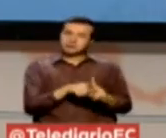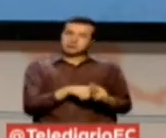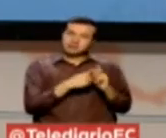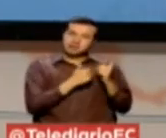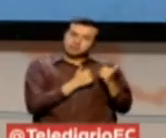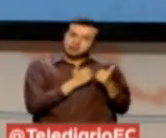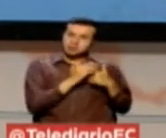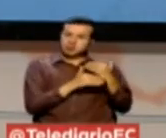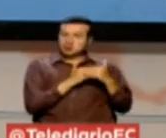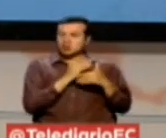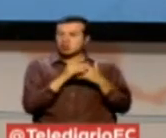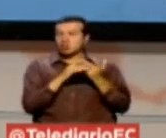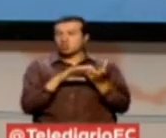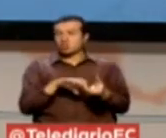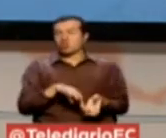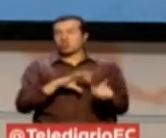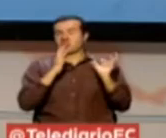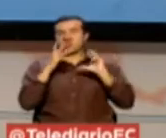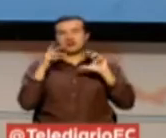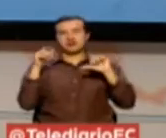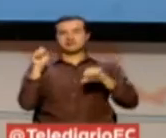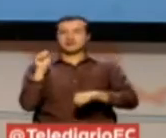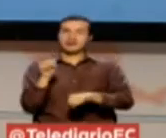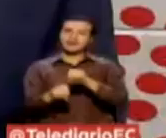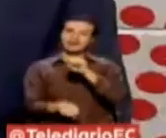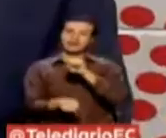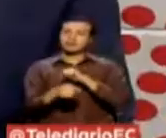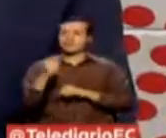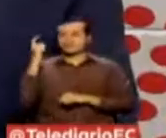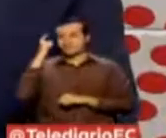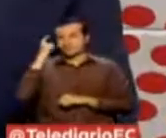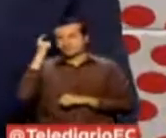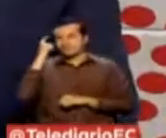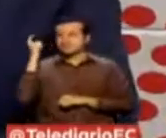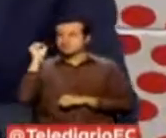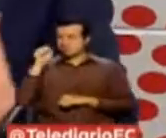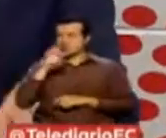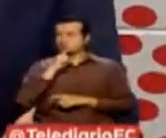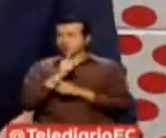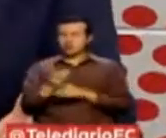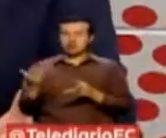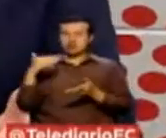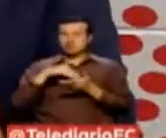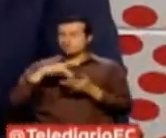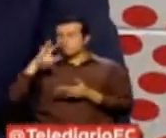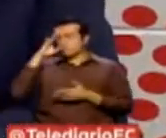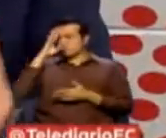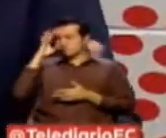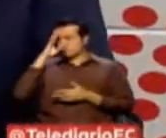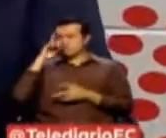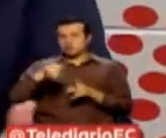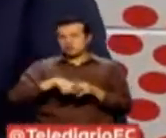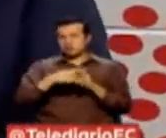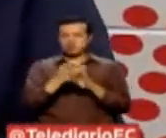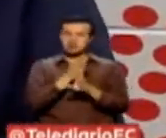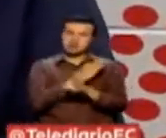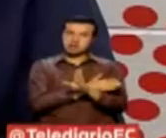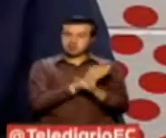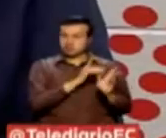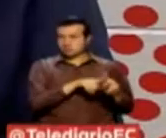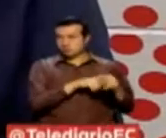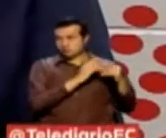pero criticable posteriormente. ¿Usted cree que puede ser rescatada la filosofía inicial, la que dio